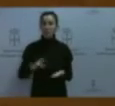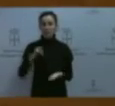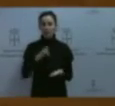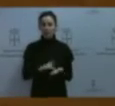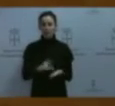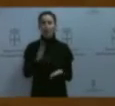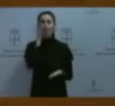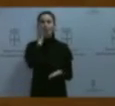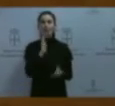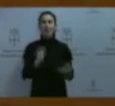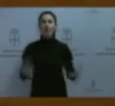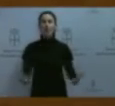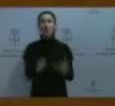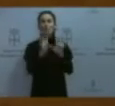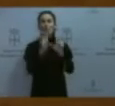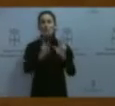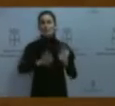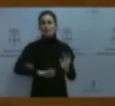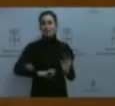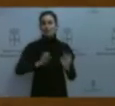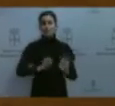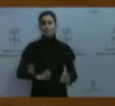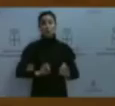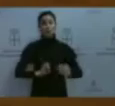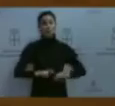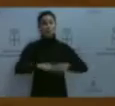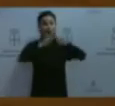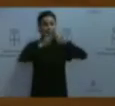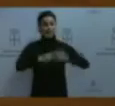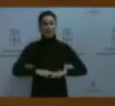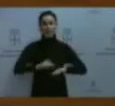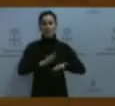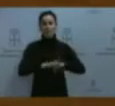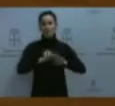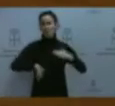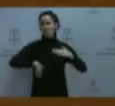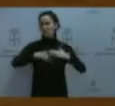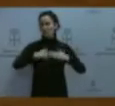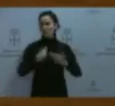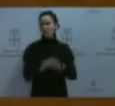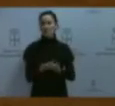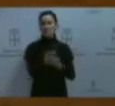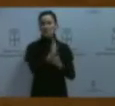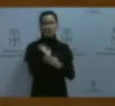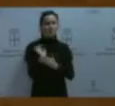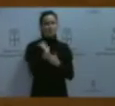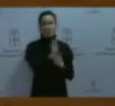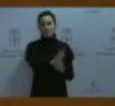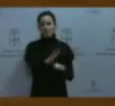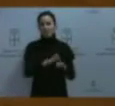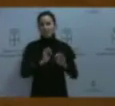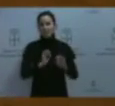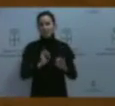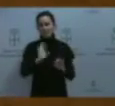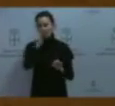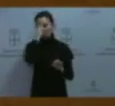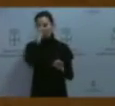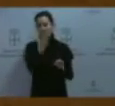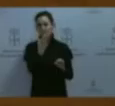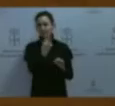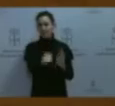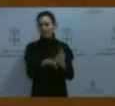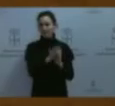9 de xinero el nuestro análisis sobre la su propuesta de decreto de tiempos máximos, donde planteábamos precisamente como principal punto de demanda